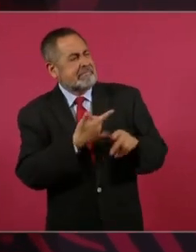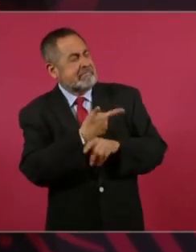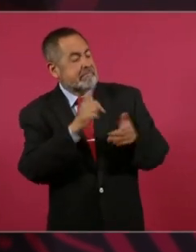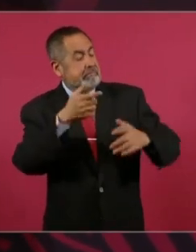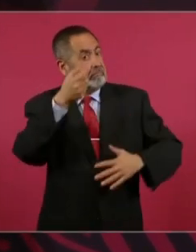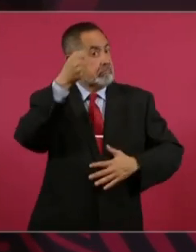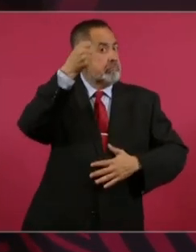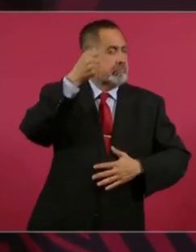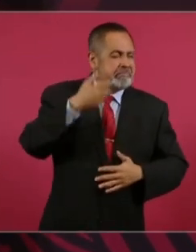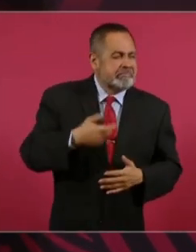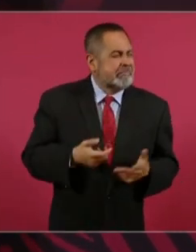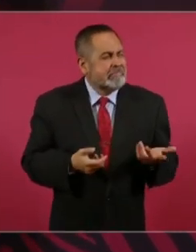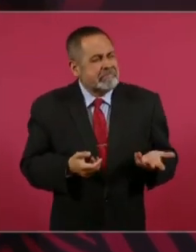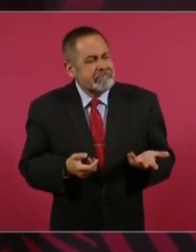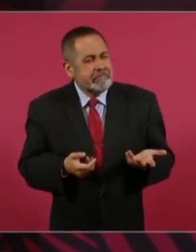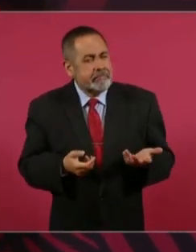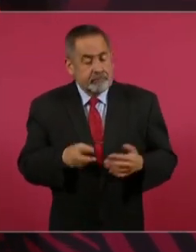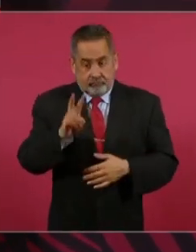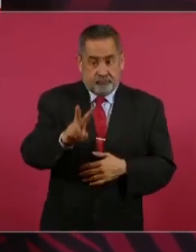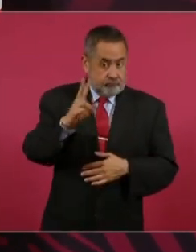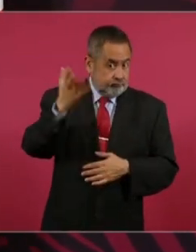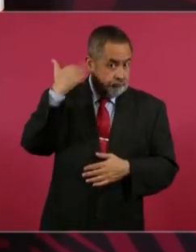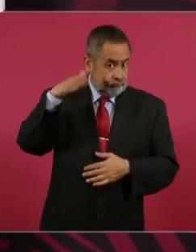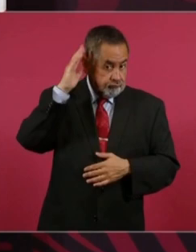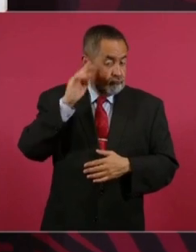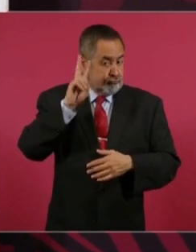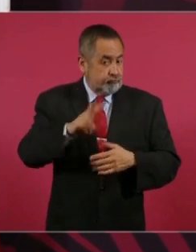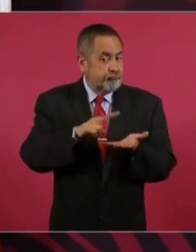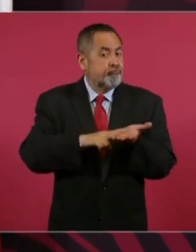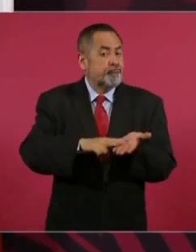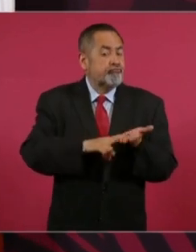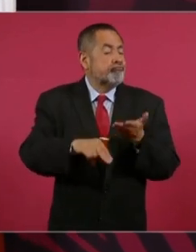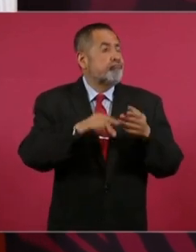porque sí era verde su color original,